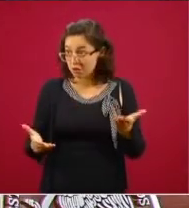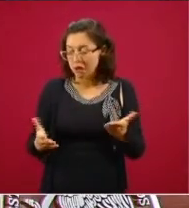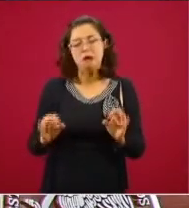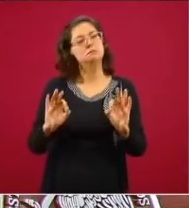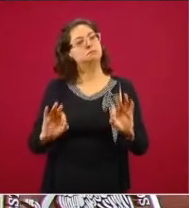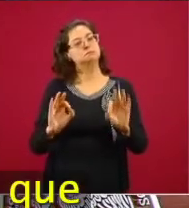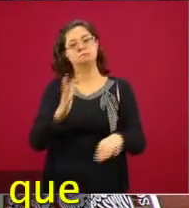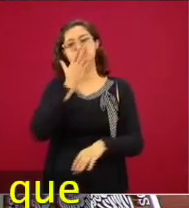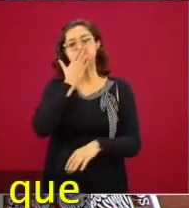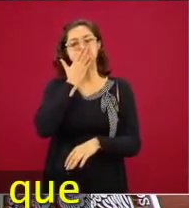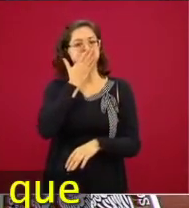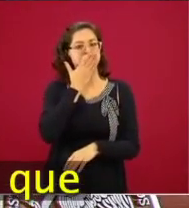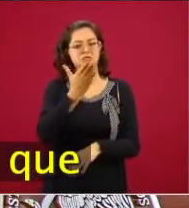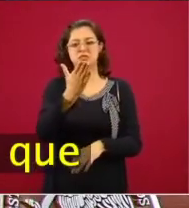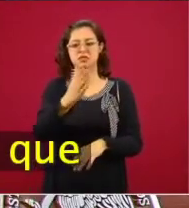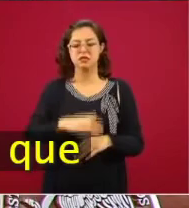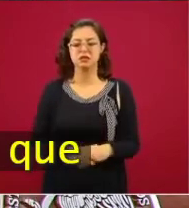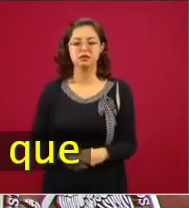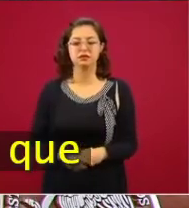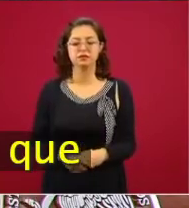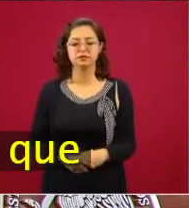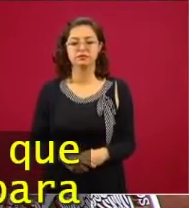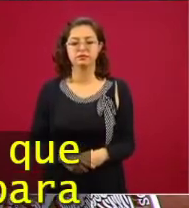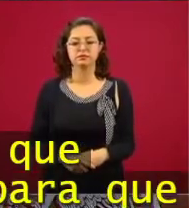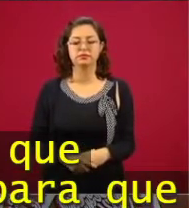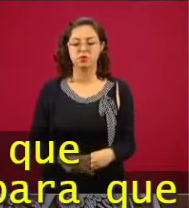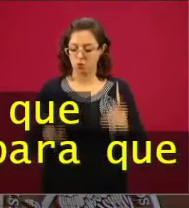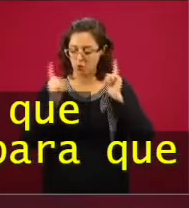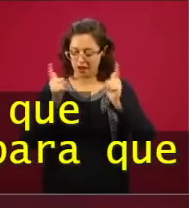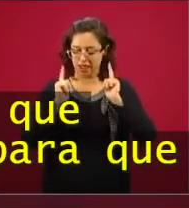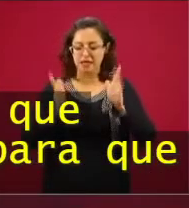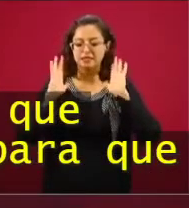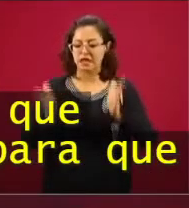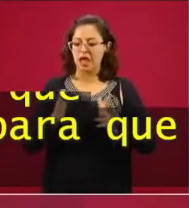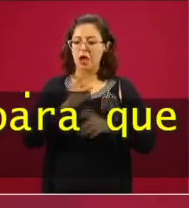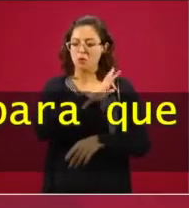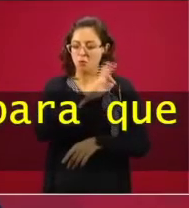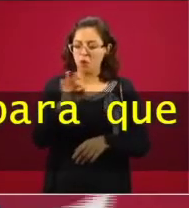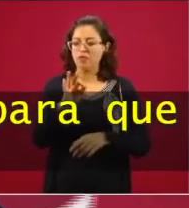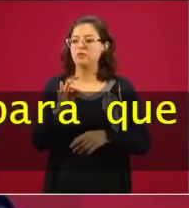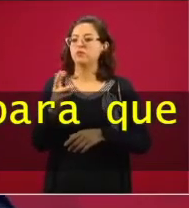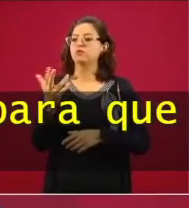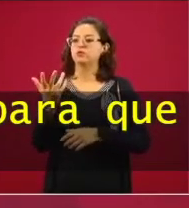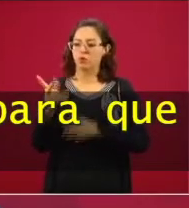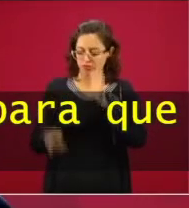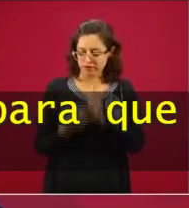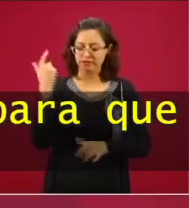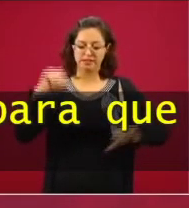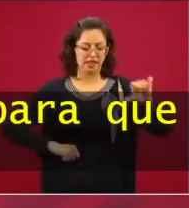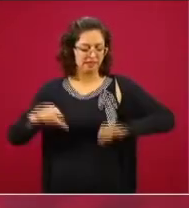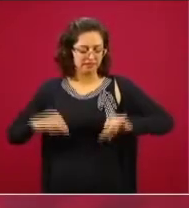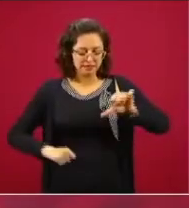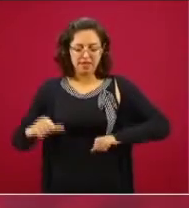Y ya también por eso quiero que regresemos a la normalidad, para que no estén nada más